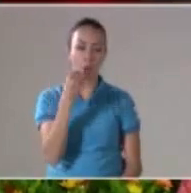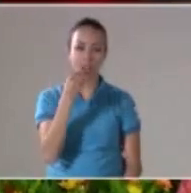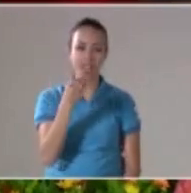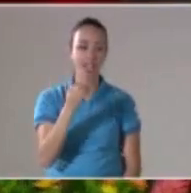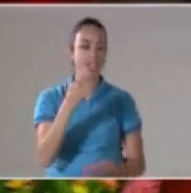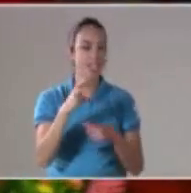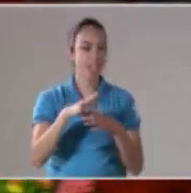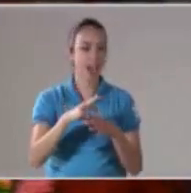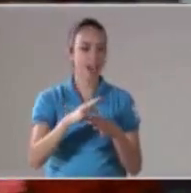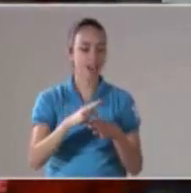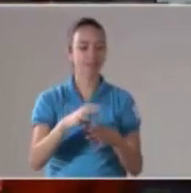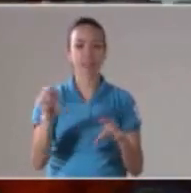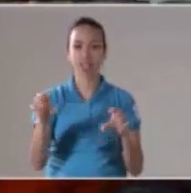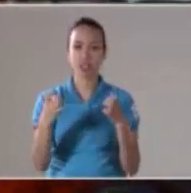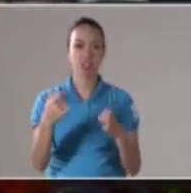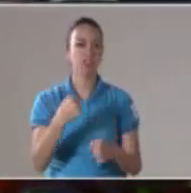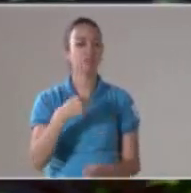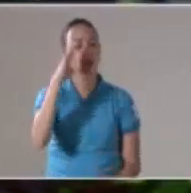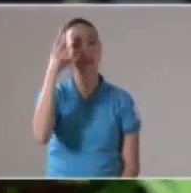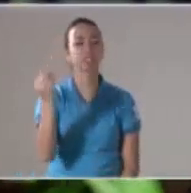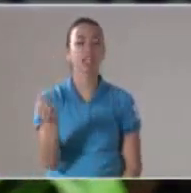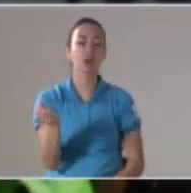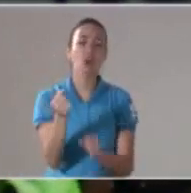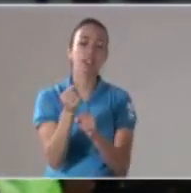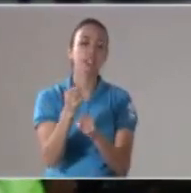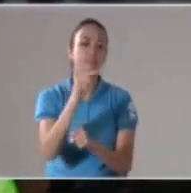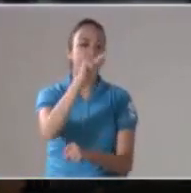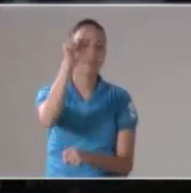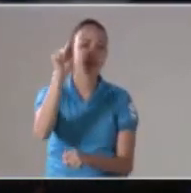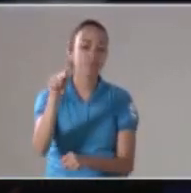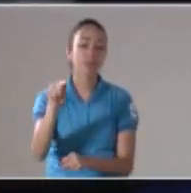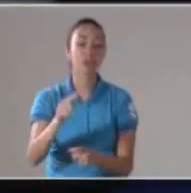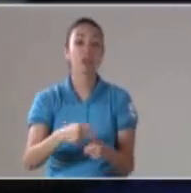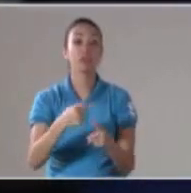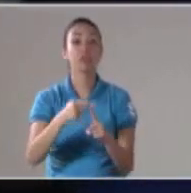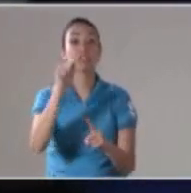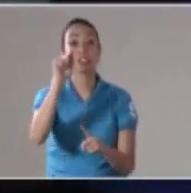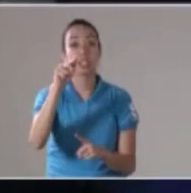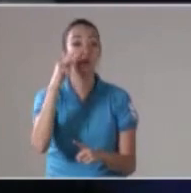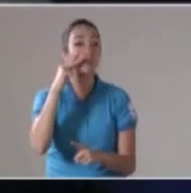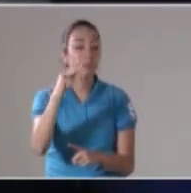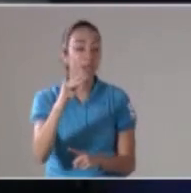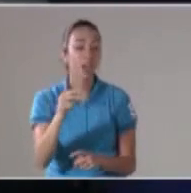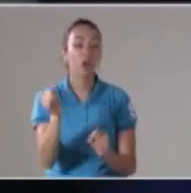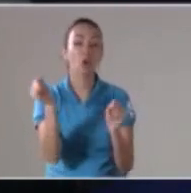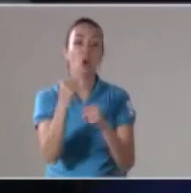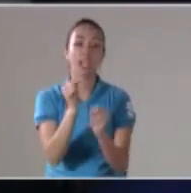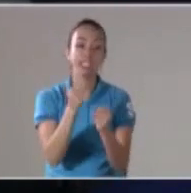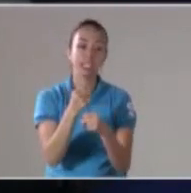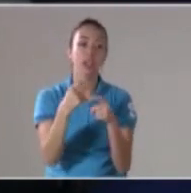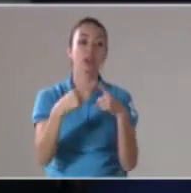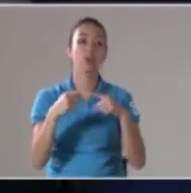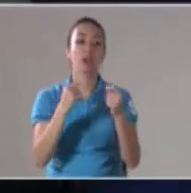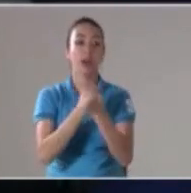¿Lo está haciendo por qué? Cuando usted mira el contexto, lo está haciendo por amor al nombre.